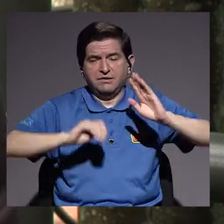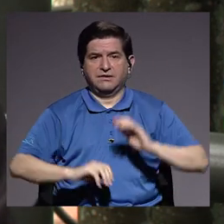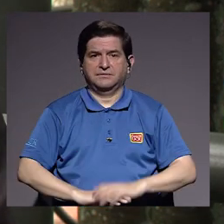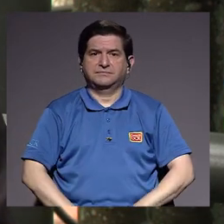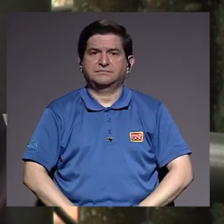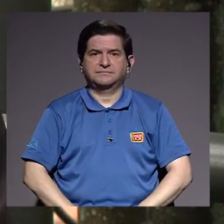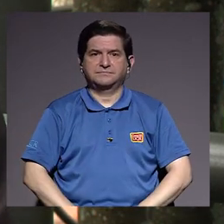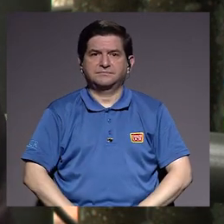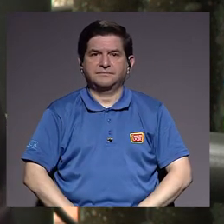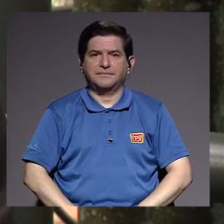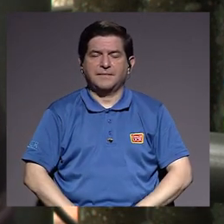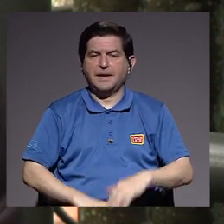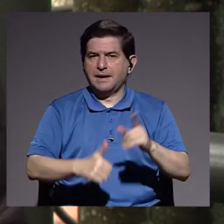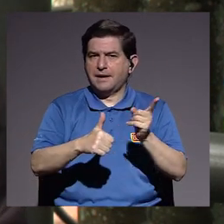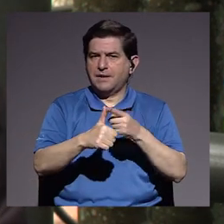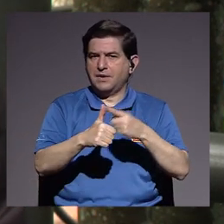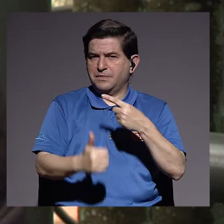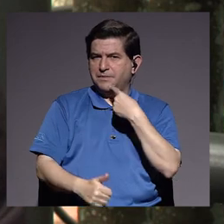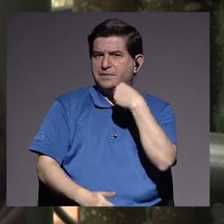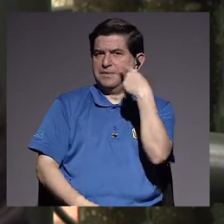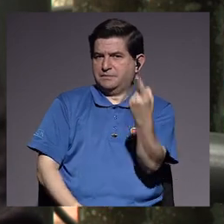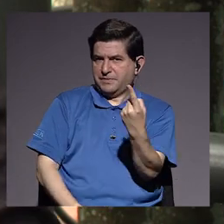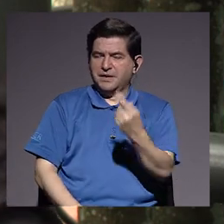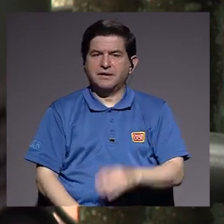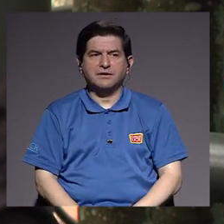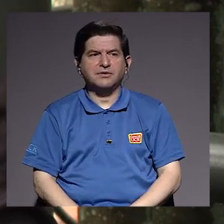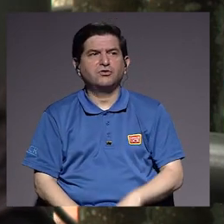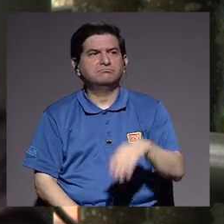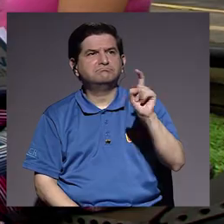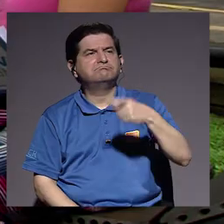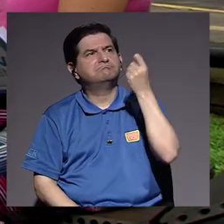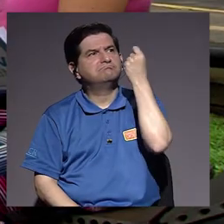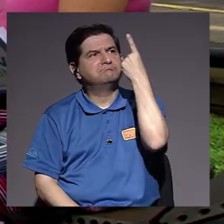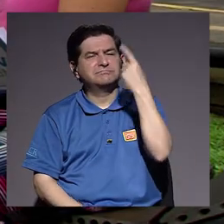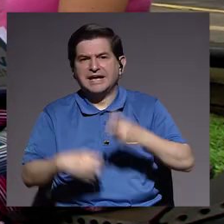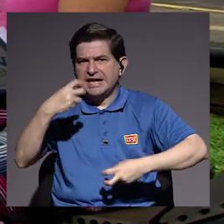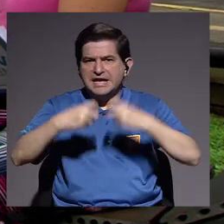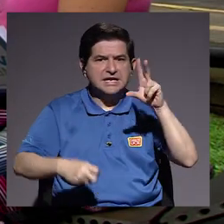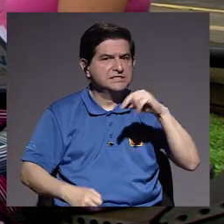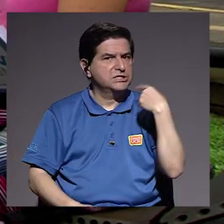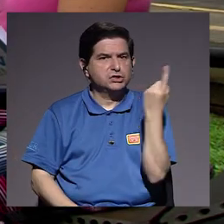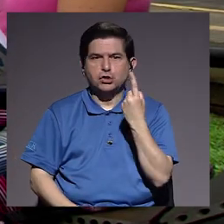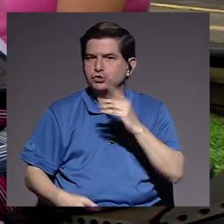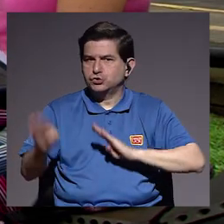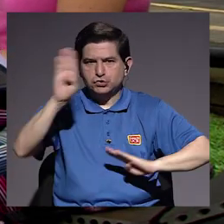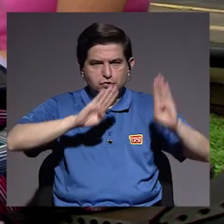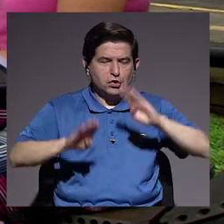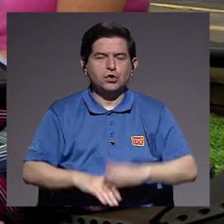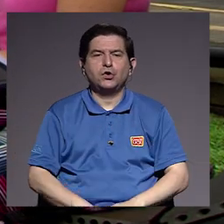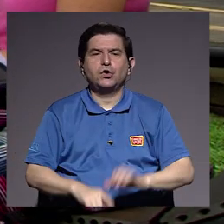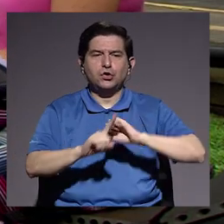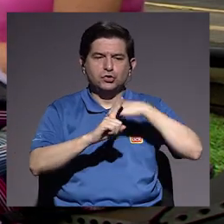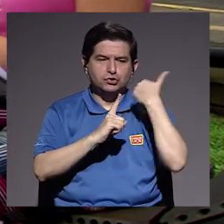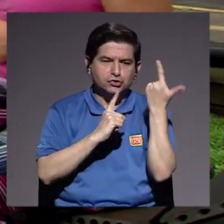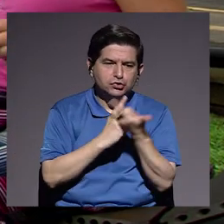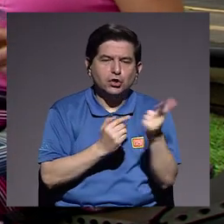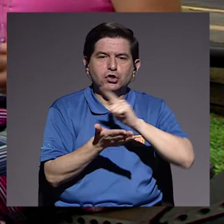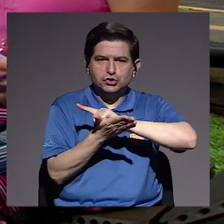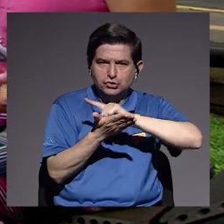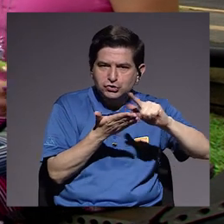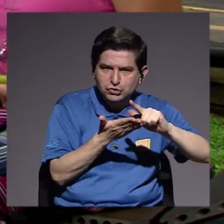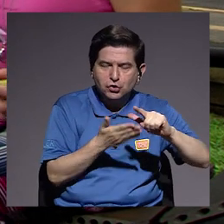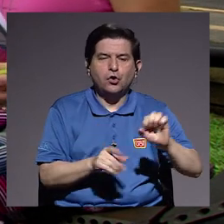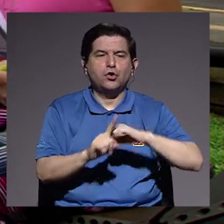Lo primero que habría que decir es que tendríamos que entender que la crisis no es solo biológica, es una crisis sociohigiénica o sociosanitaria, ¿verdad? Uh-huh.